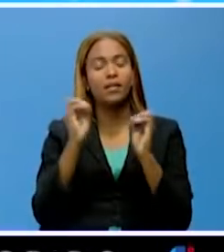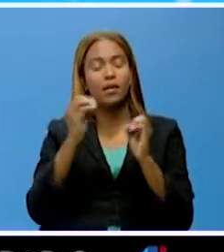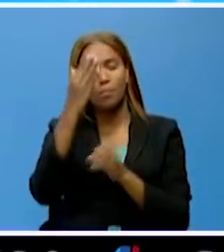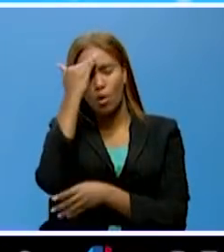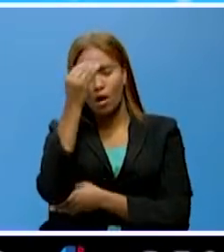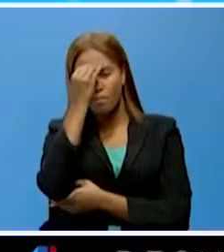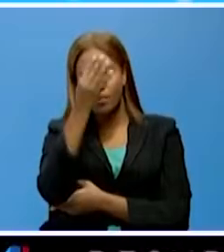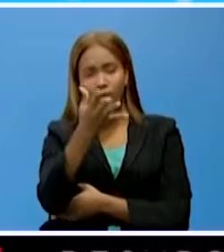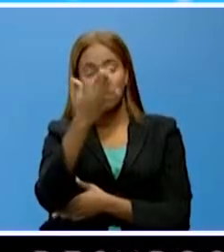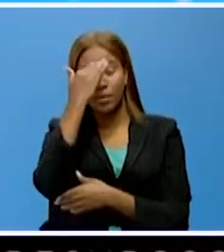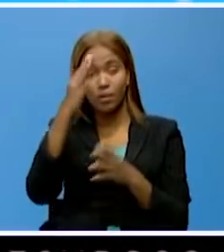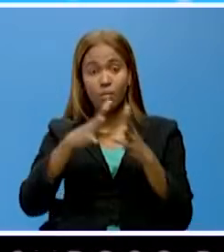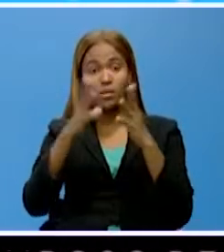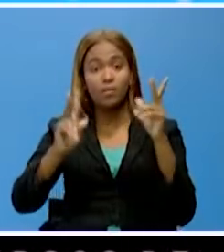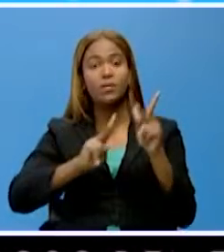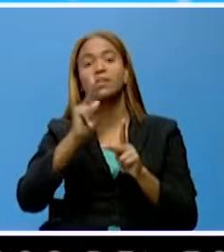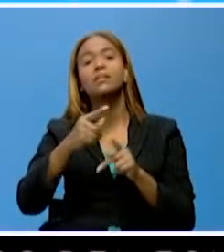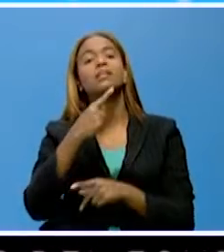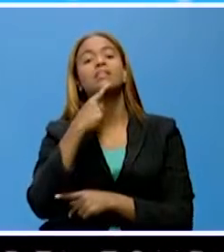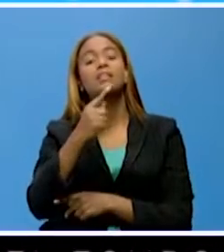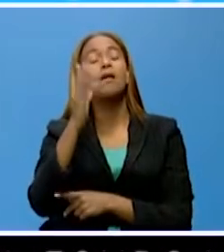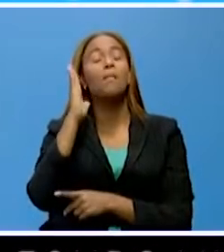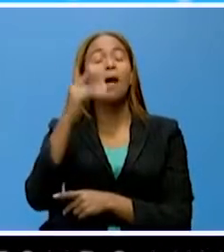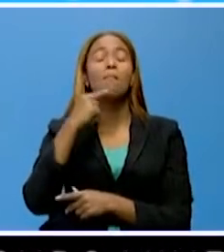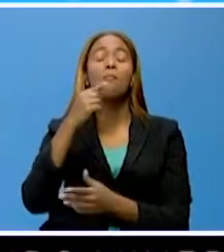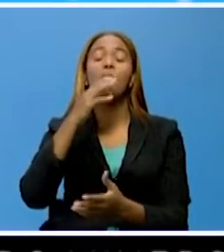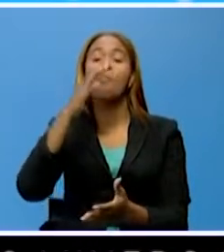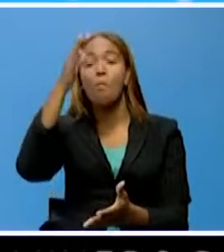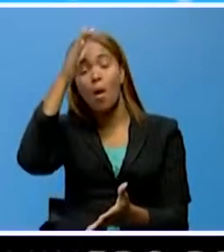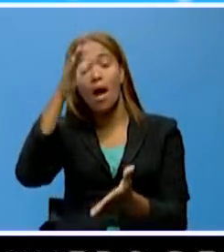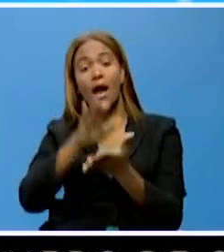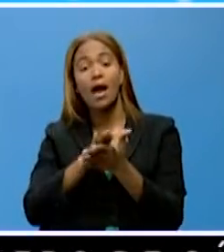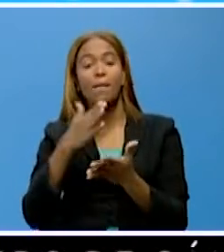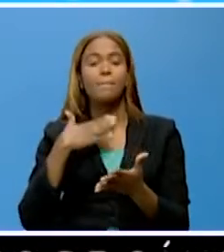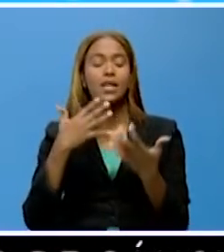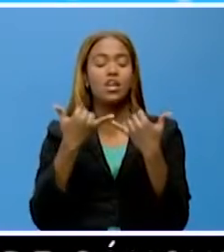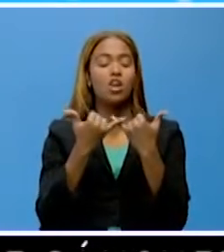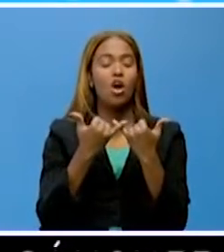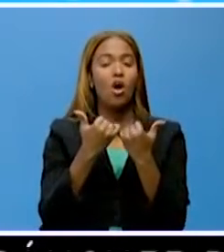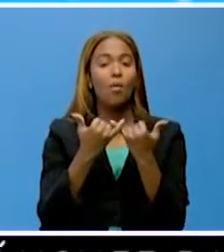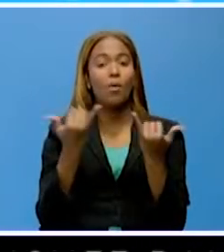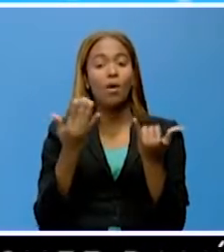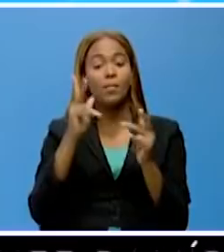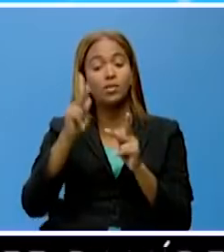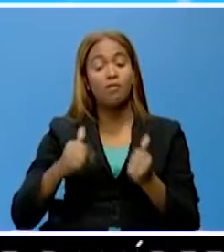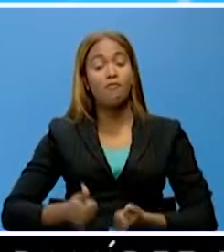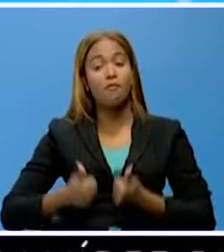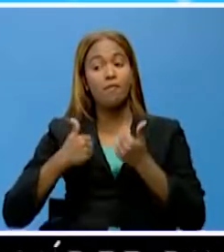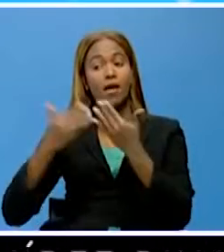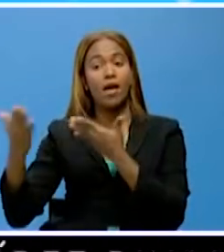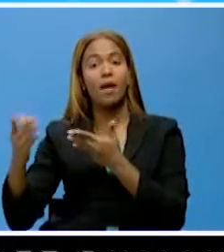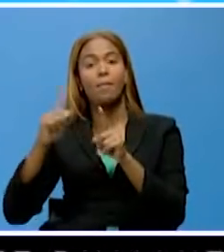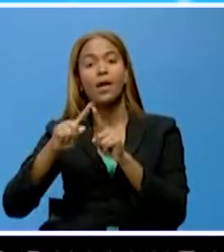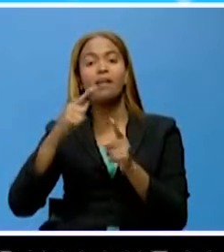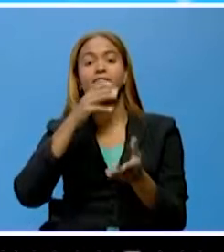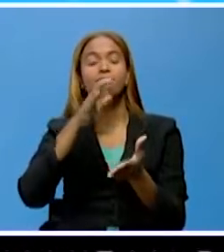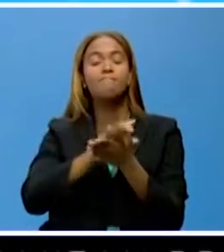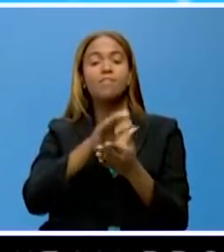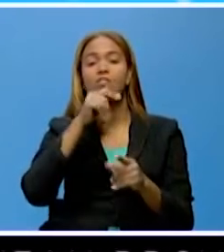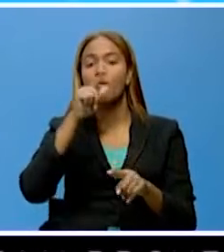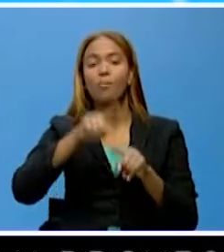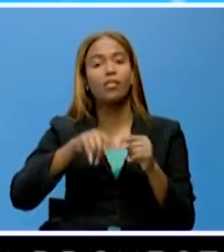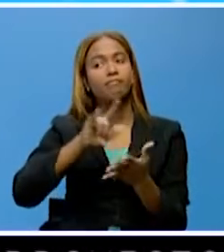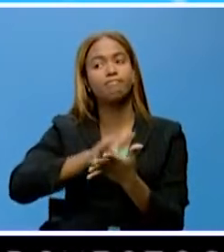digo esto? Porque muchas personas dicen, me voy a casar, mi novio o mi novia es ciudadano, pero se casan y no se pueden